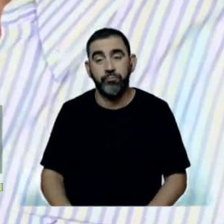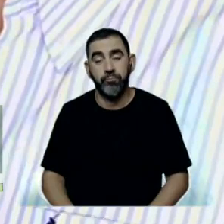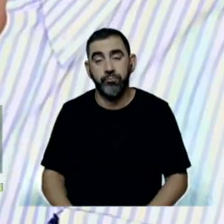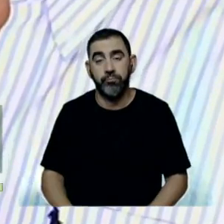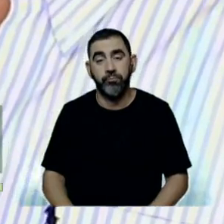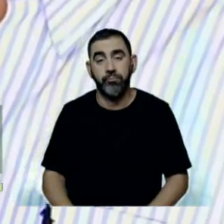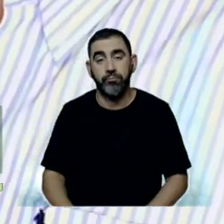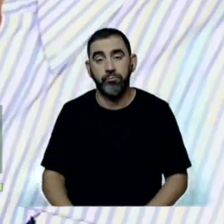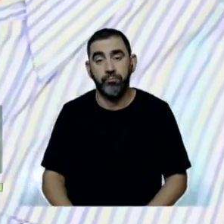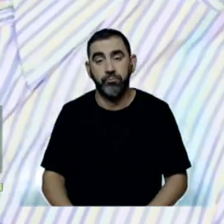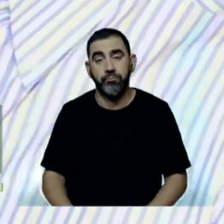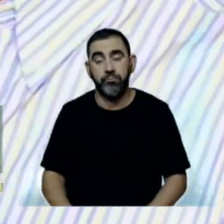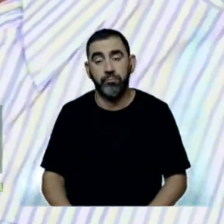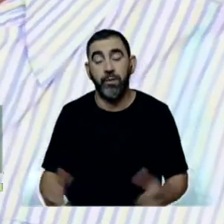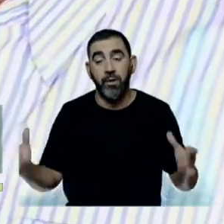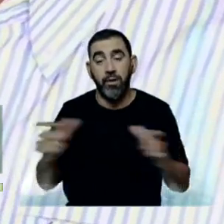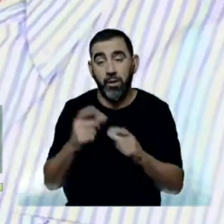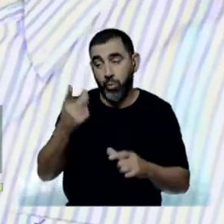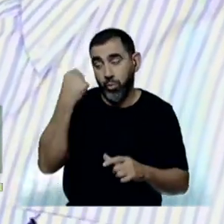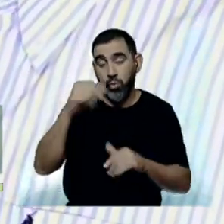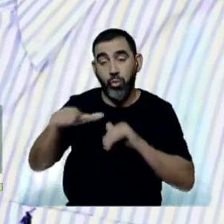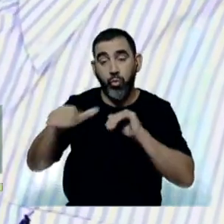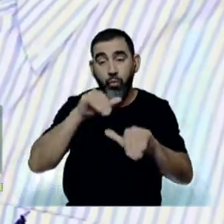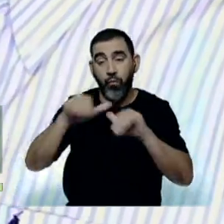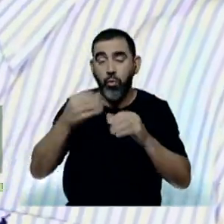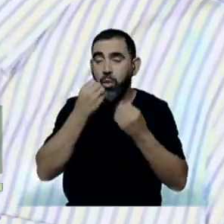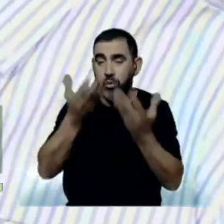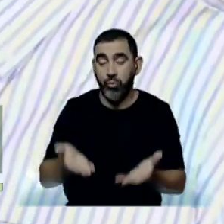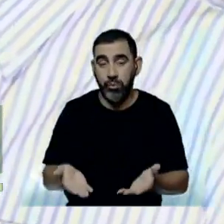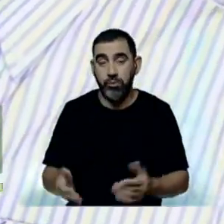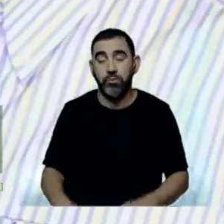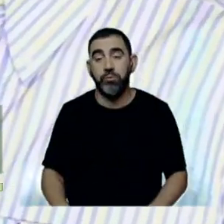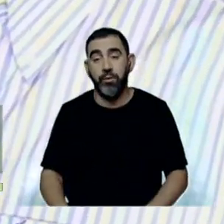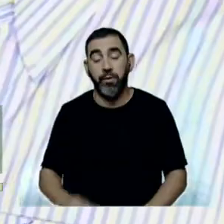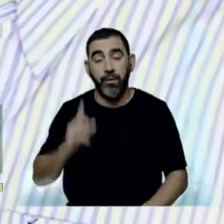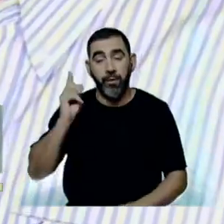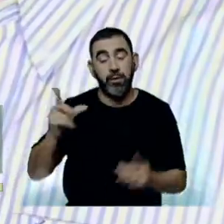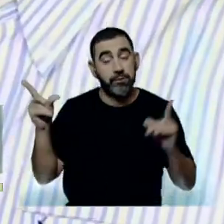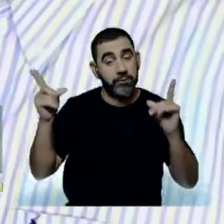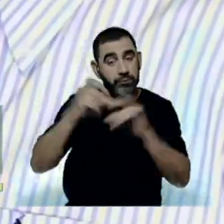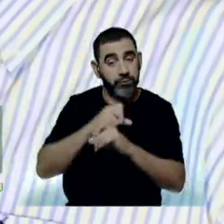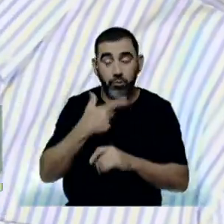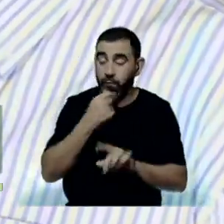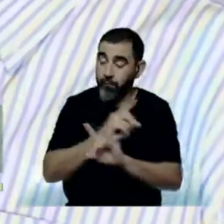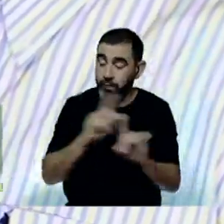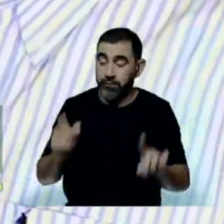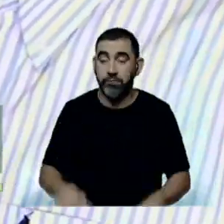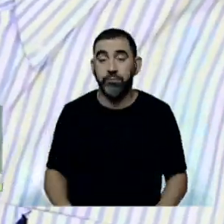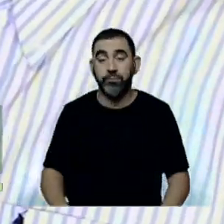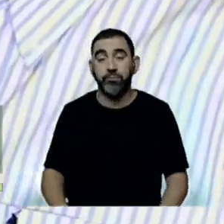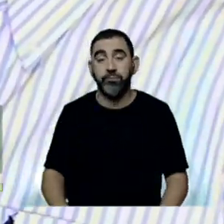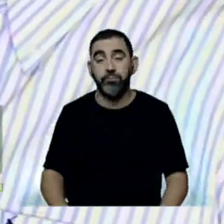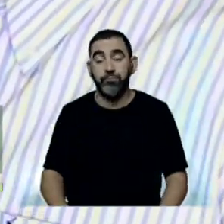paso. Tuvimos una reunión ayer de convocatoria que fue muy buena, son decisiones difíciles, no son decisiones fáciles,